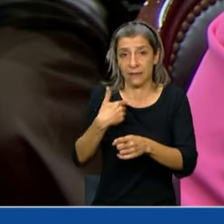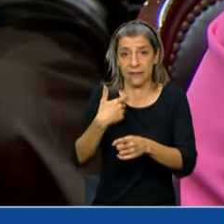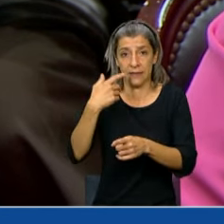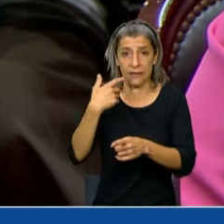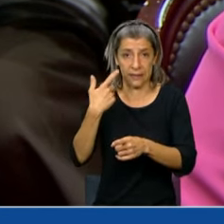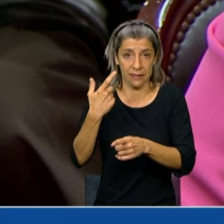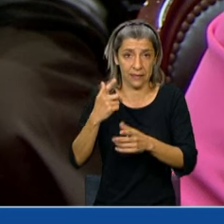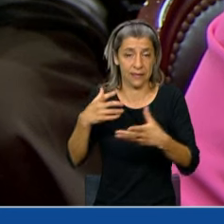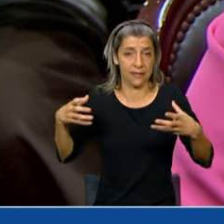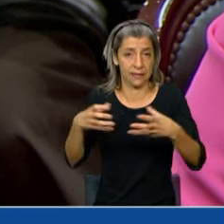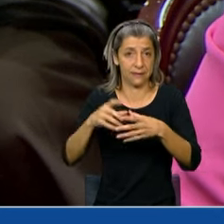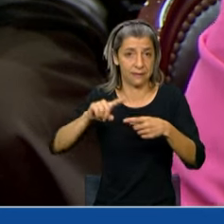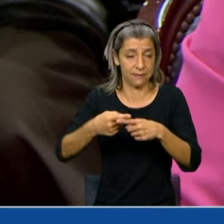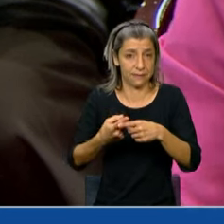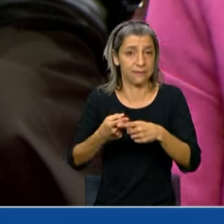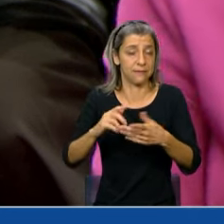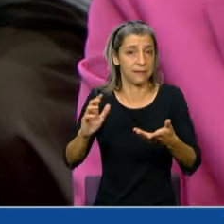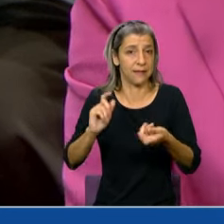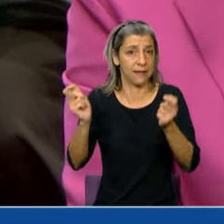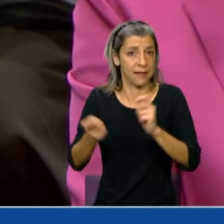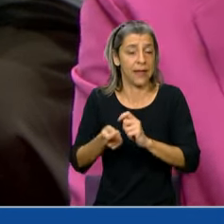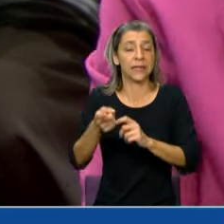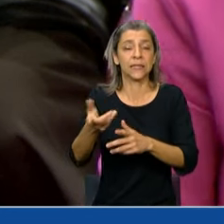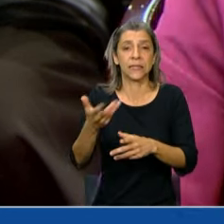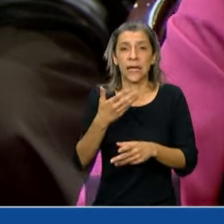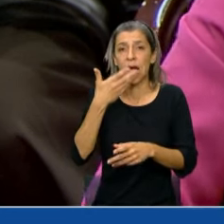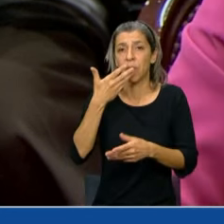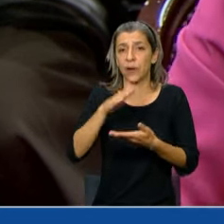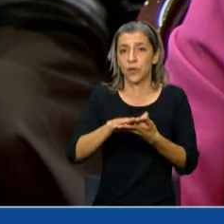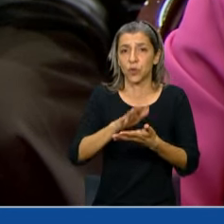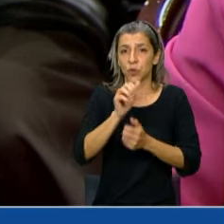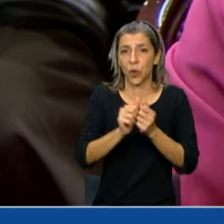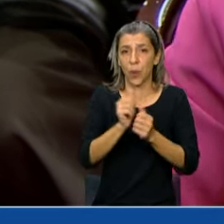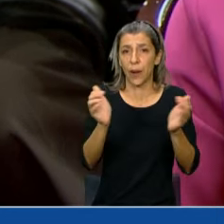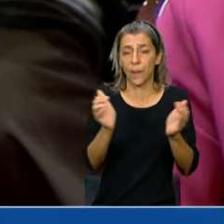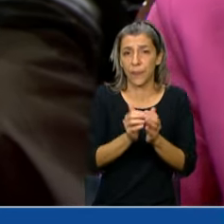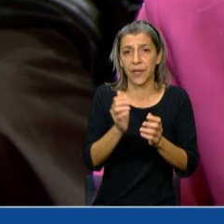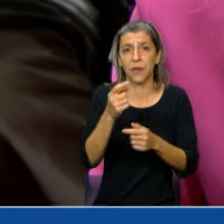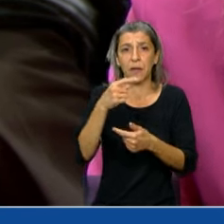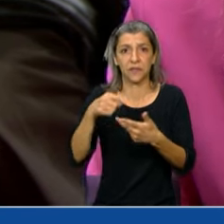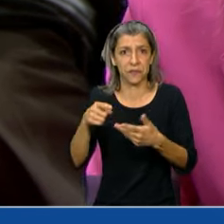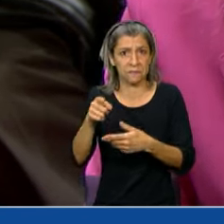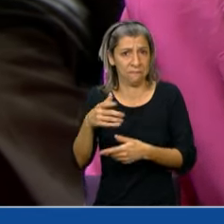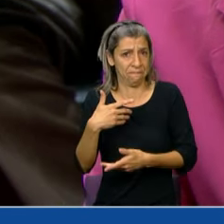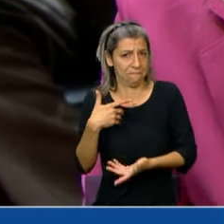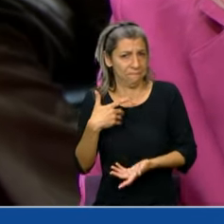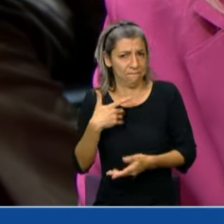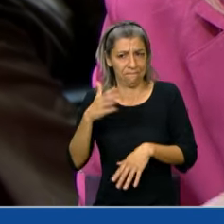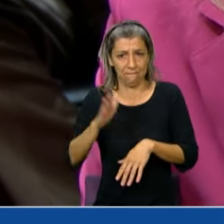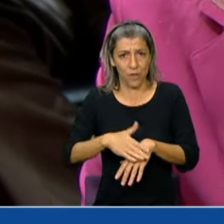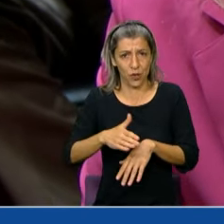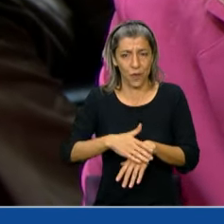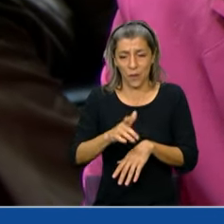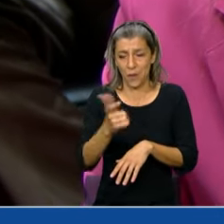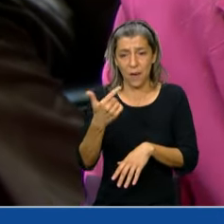Industria nacional eso sí que resulta de una absoluta irresponsabilidad porque fue en el gobierno donde